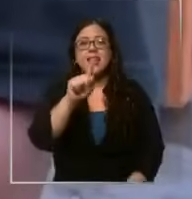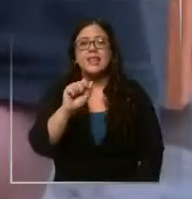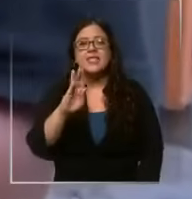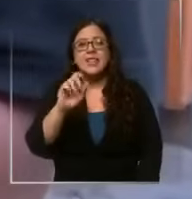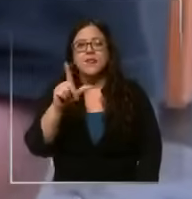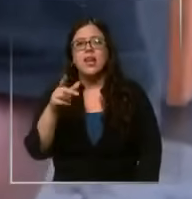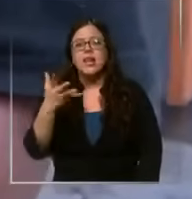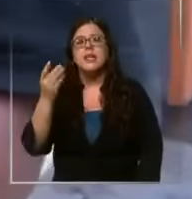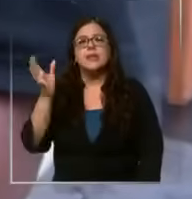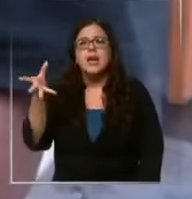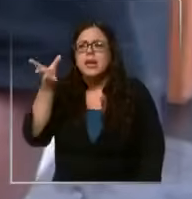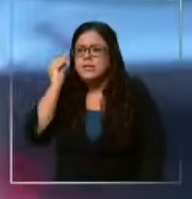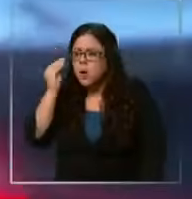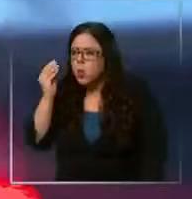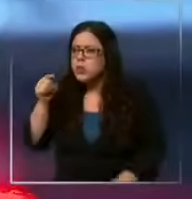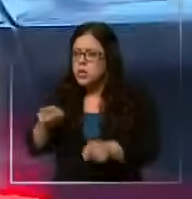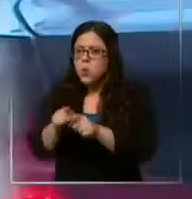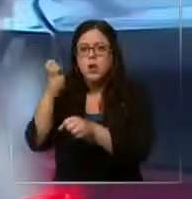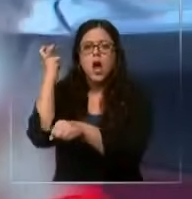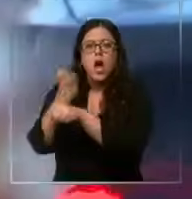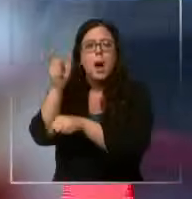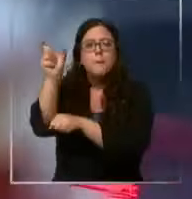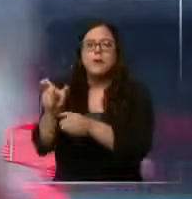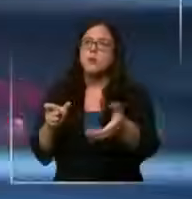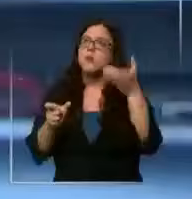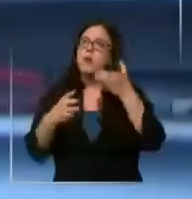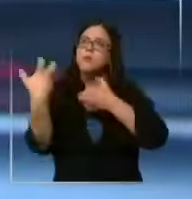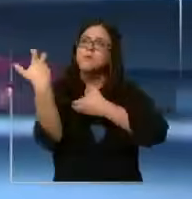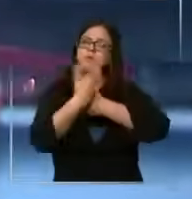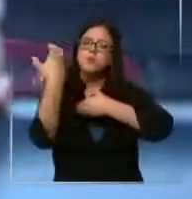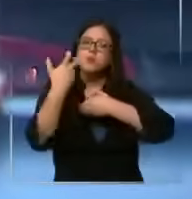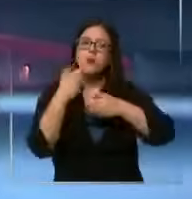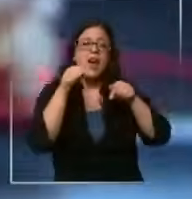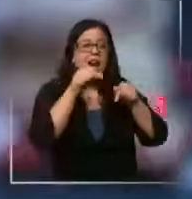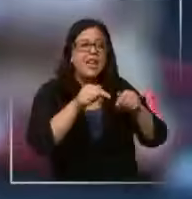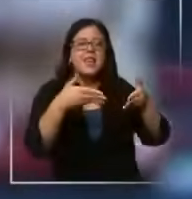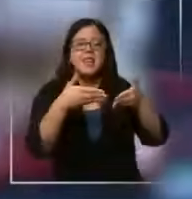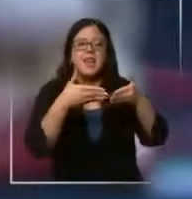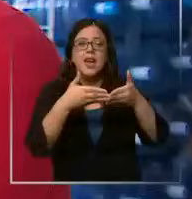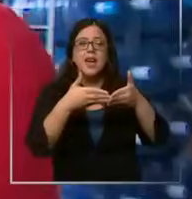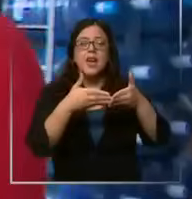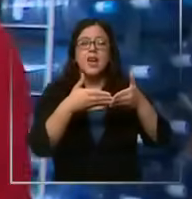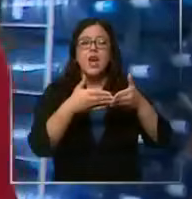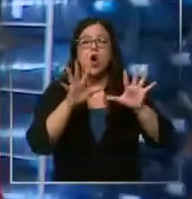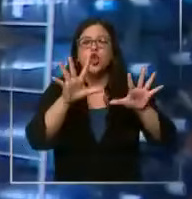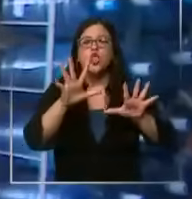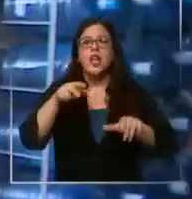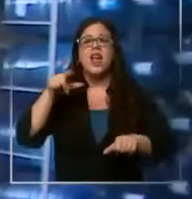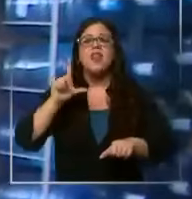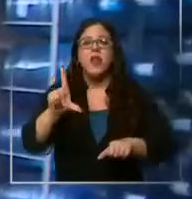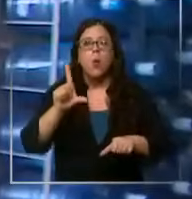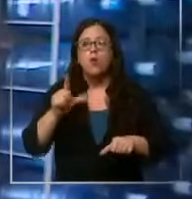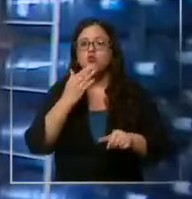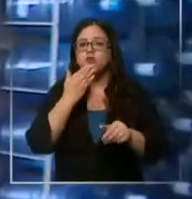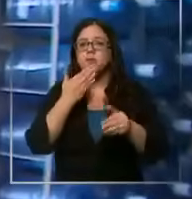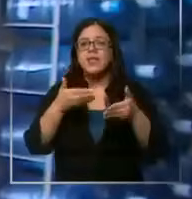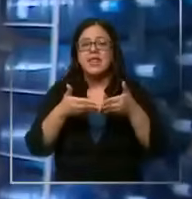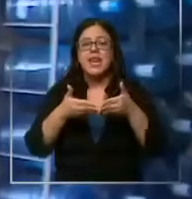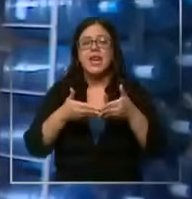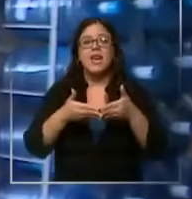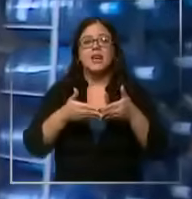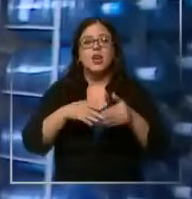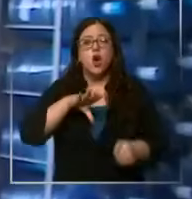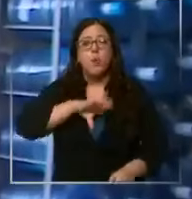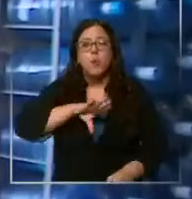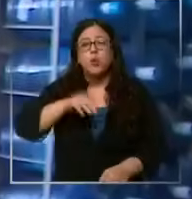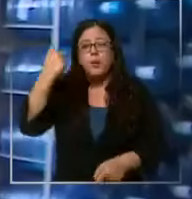robaron, le arrancaron el teléfono a alguien de la mano. No solo Portugal, bueno, en Portugal con 10 de julio, pero más que todo es todo Portugal. Estamos terrible